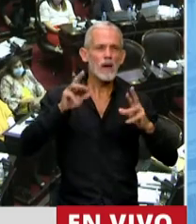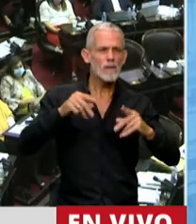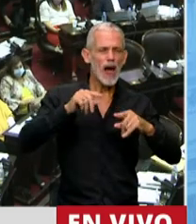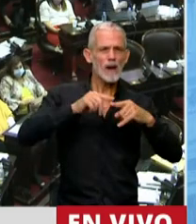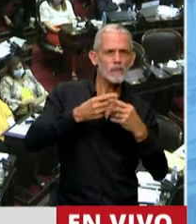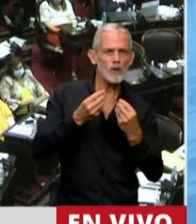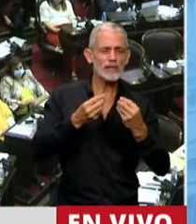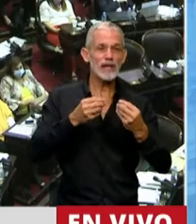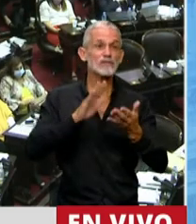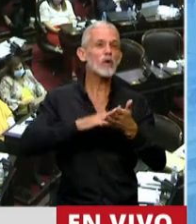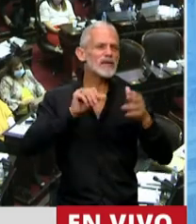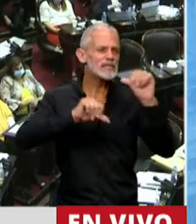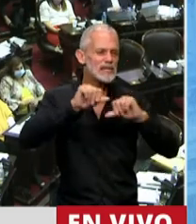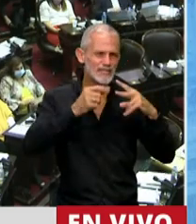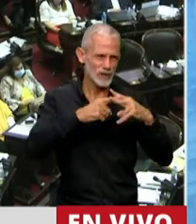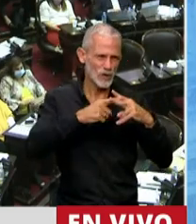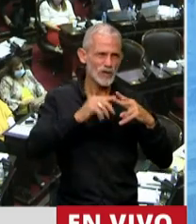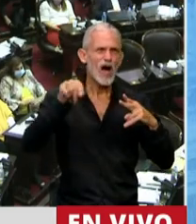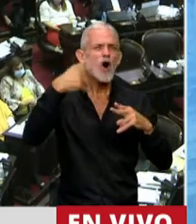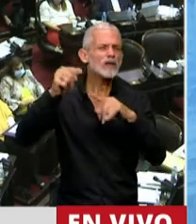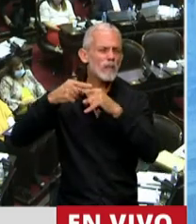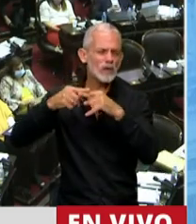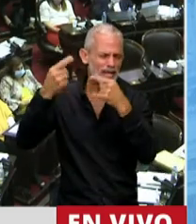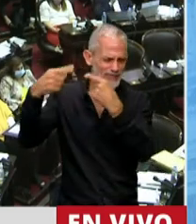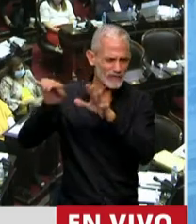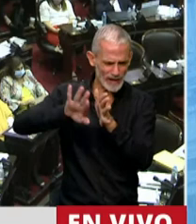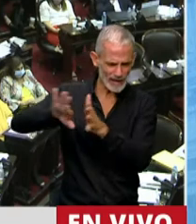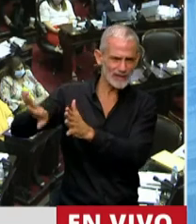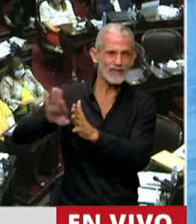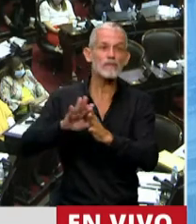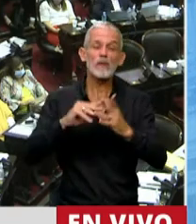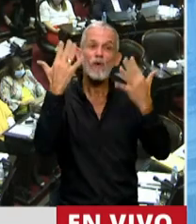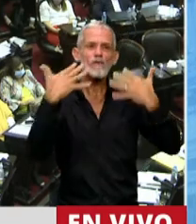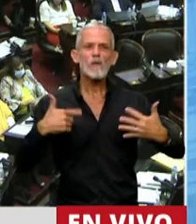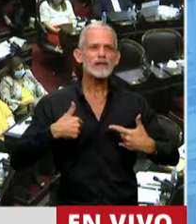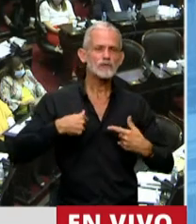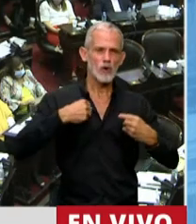ciencia y tecnología, a diferencia de otras políticas. La formación de un